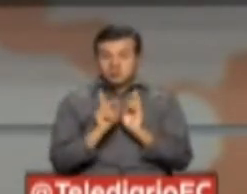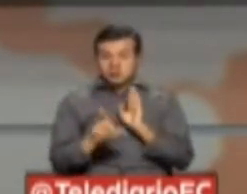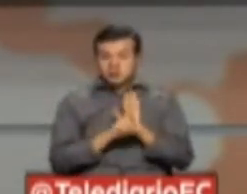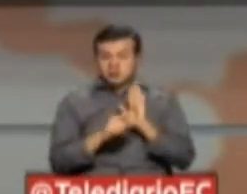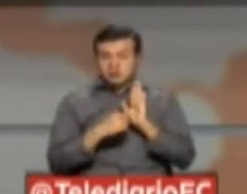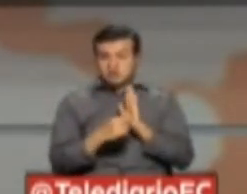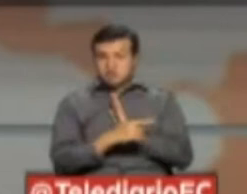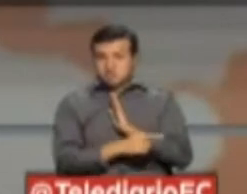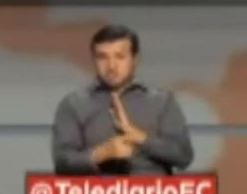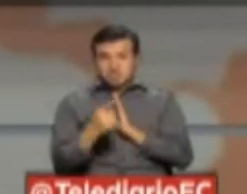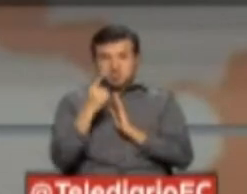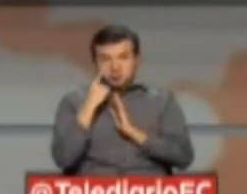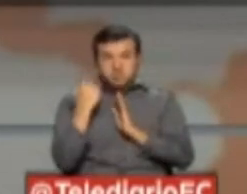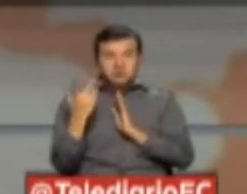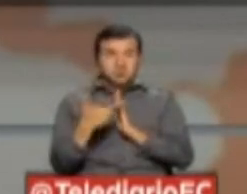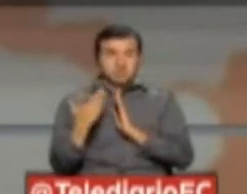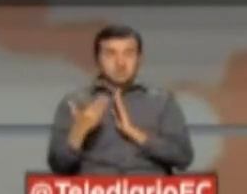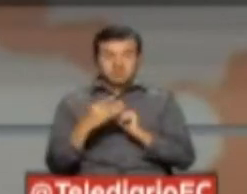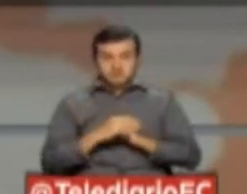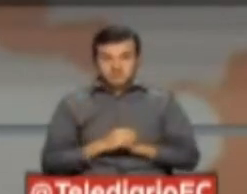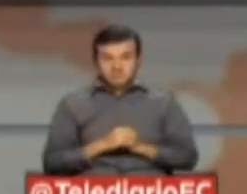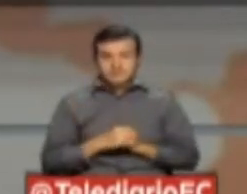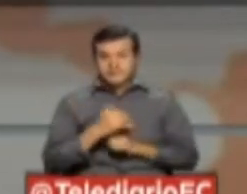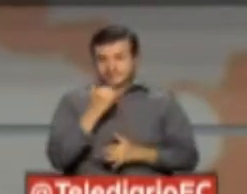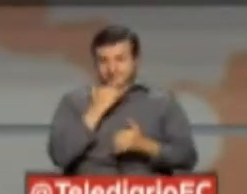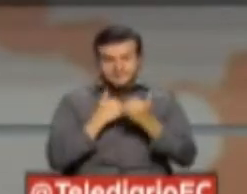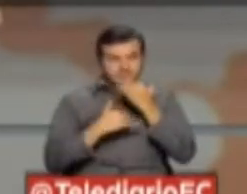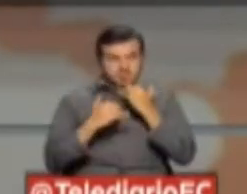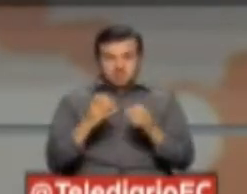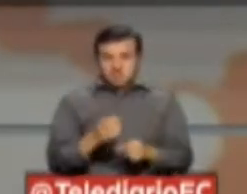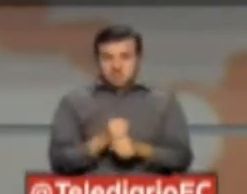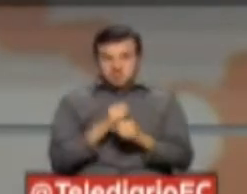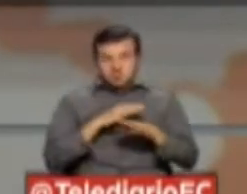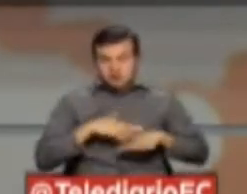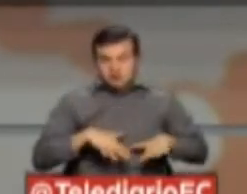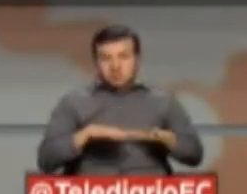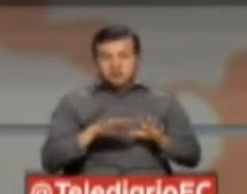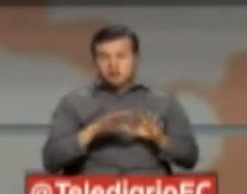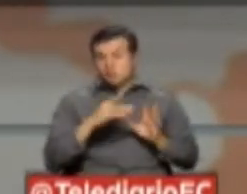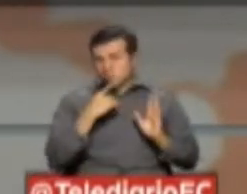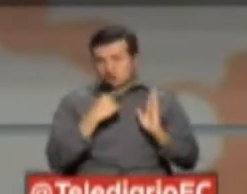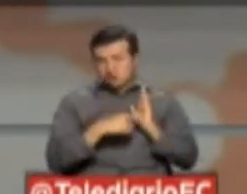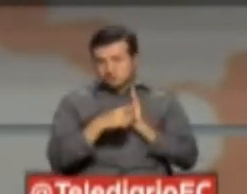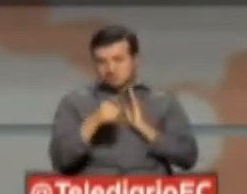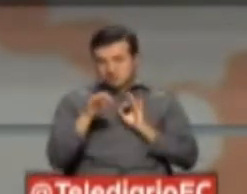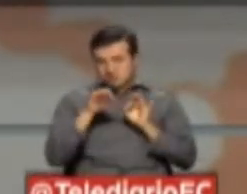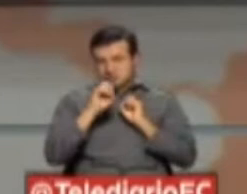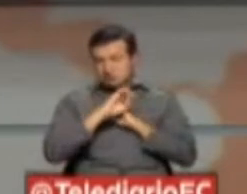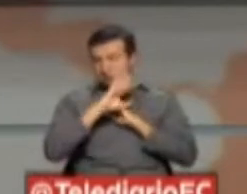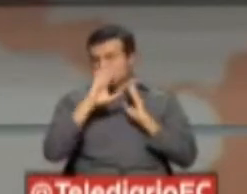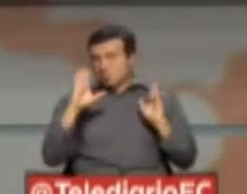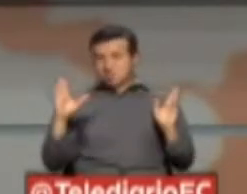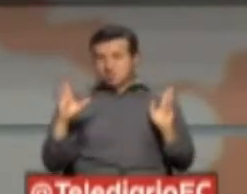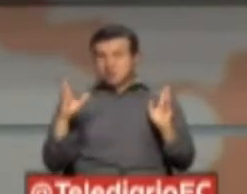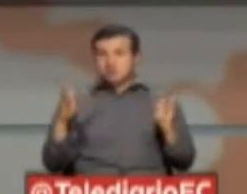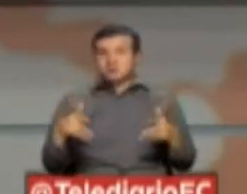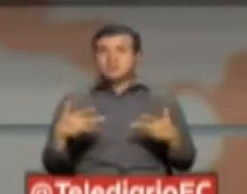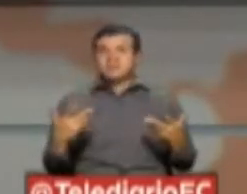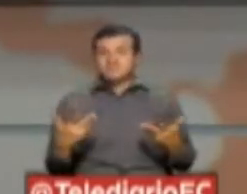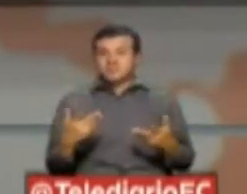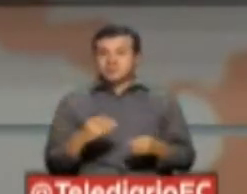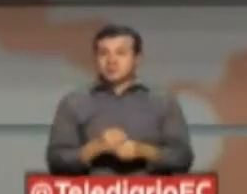que atentaron contra la seguridad vial le pongo un ejemplo para que sea más entendible eliminar la